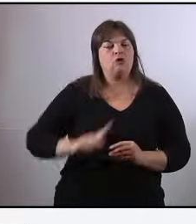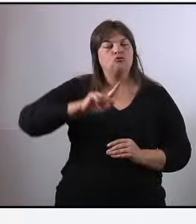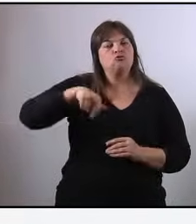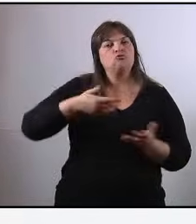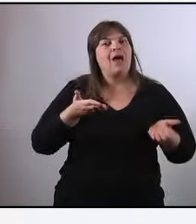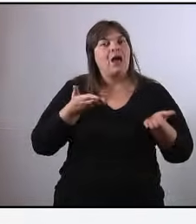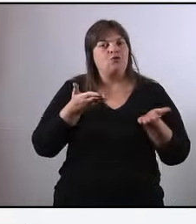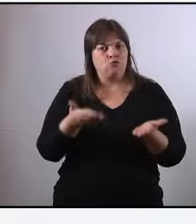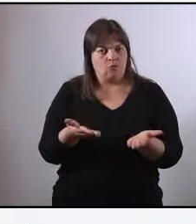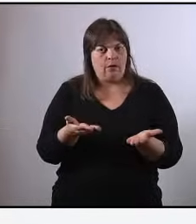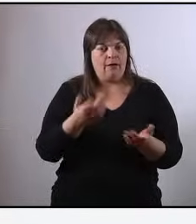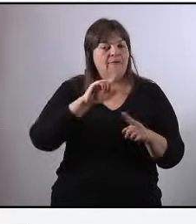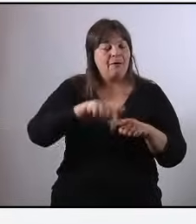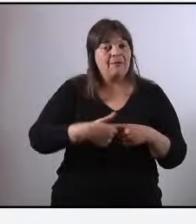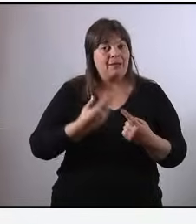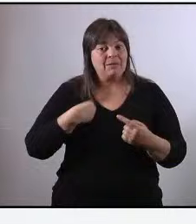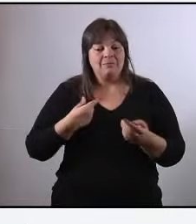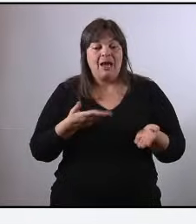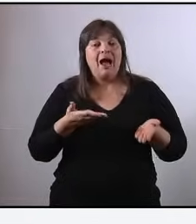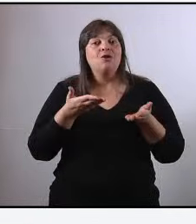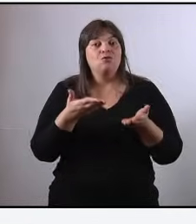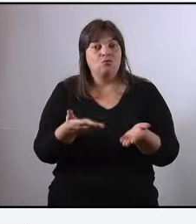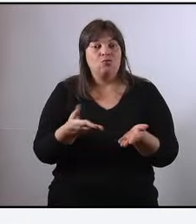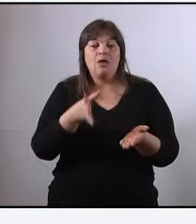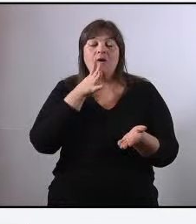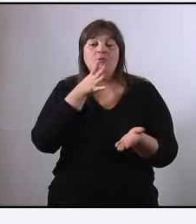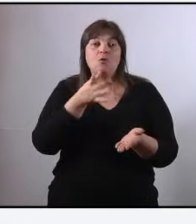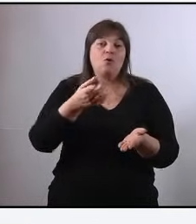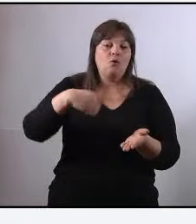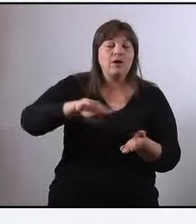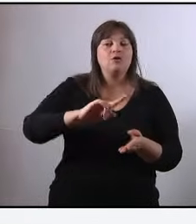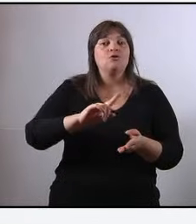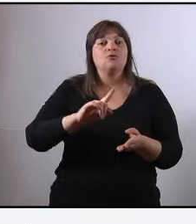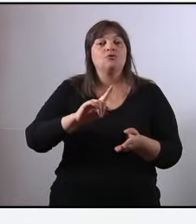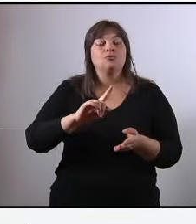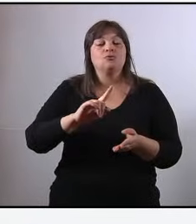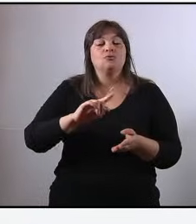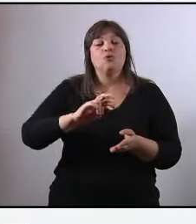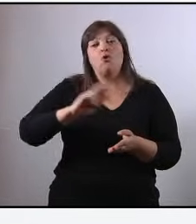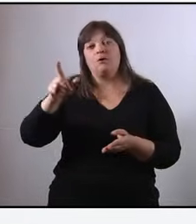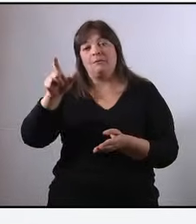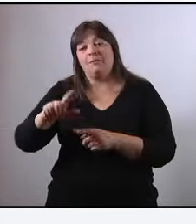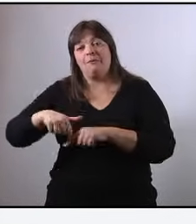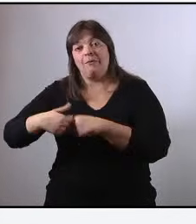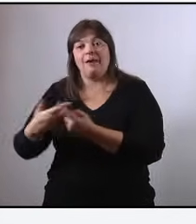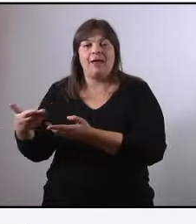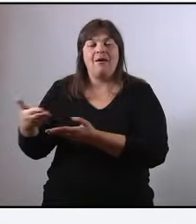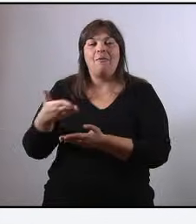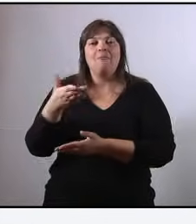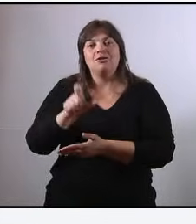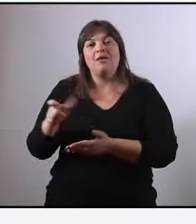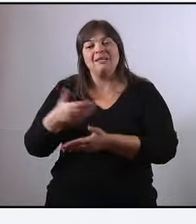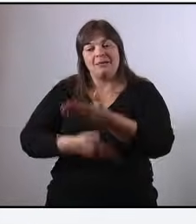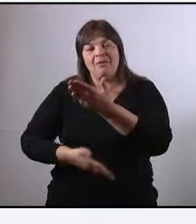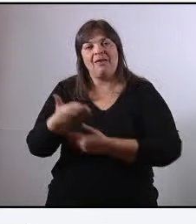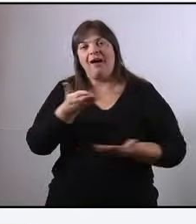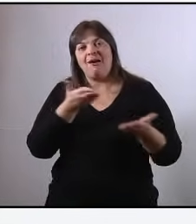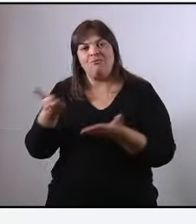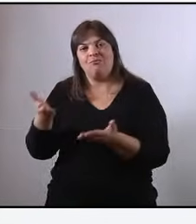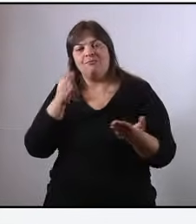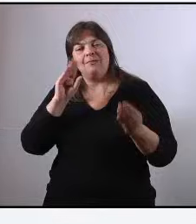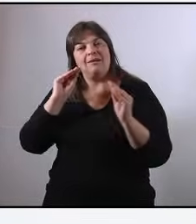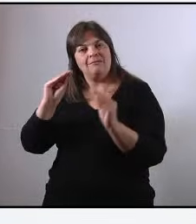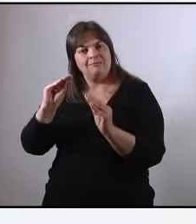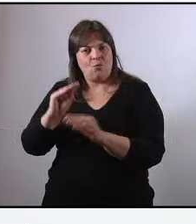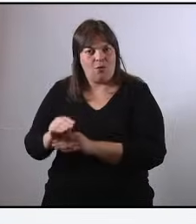general a las familias también que tienen que atender, que tienen que ayudar a personas con discapacidad.